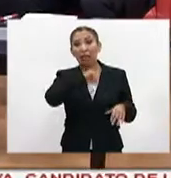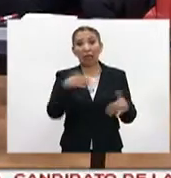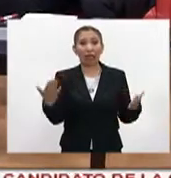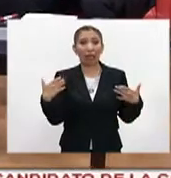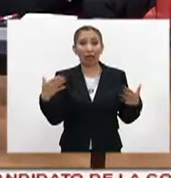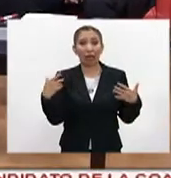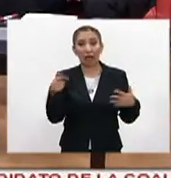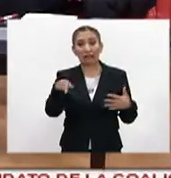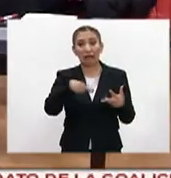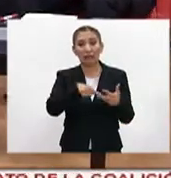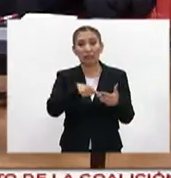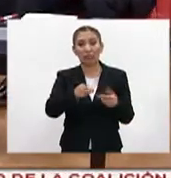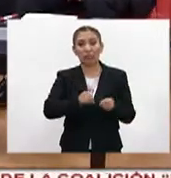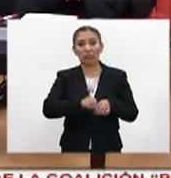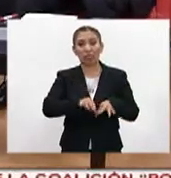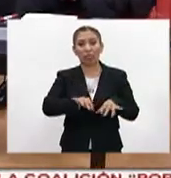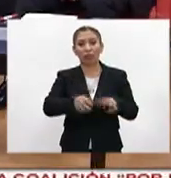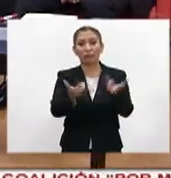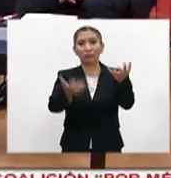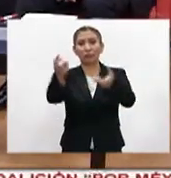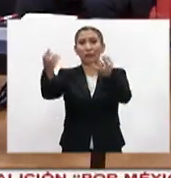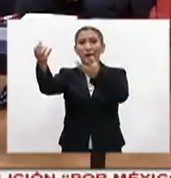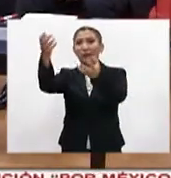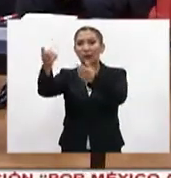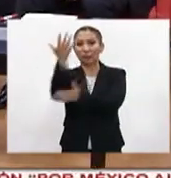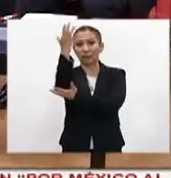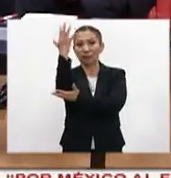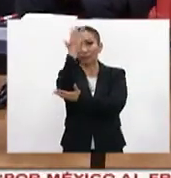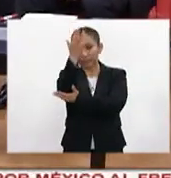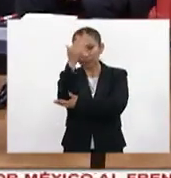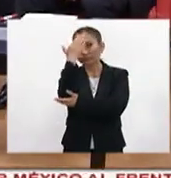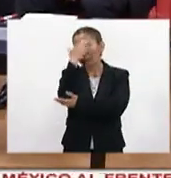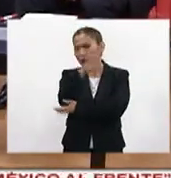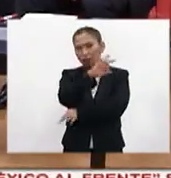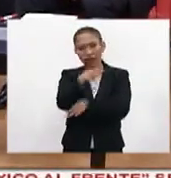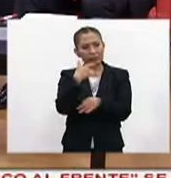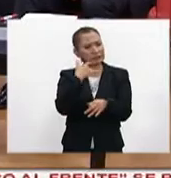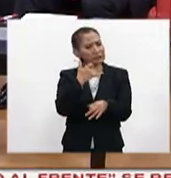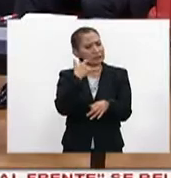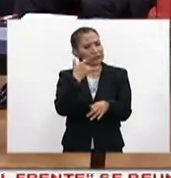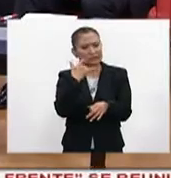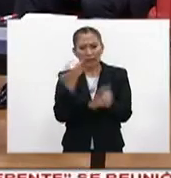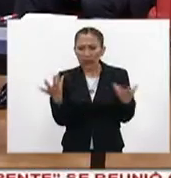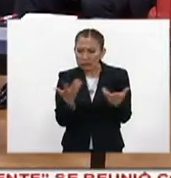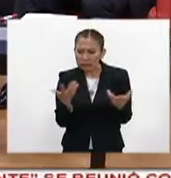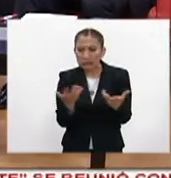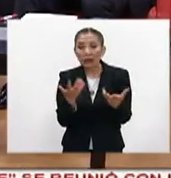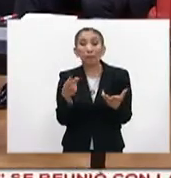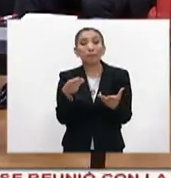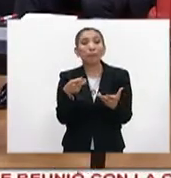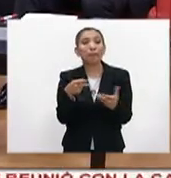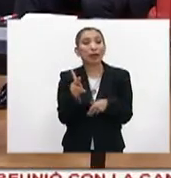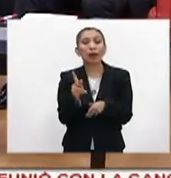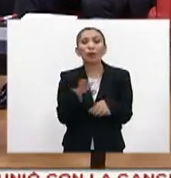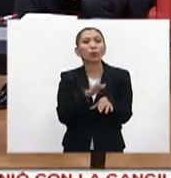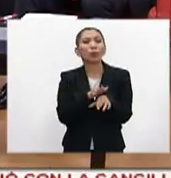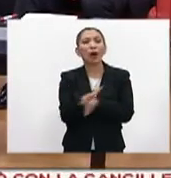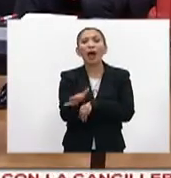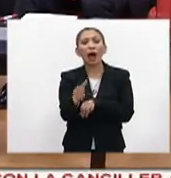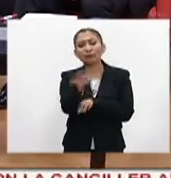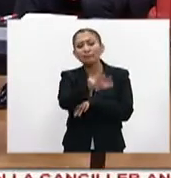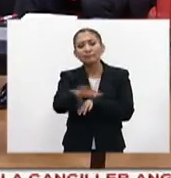calor, propicia para la presencia de incendios forestales. Sabemos de todo el esfuerzo que se hace, pero ¿cuáles son